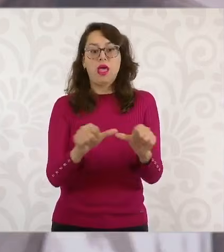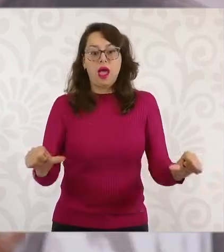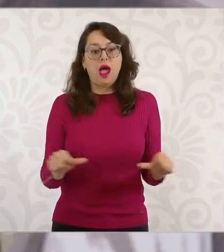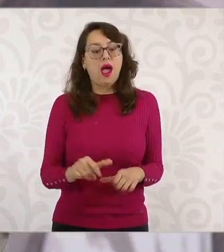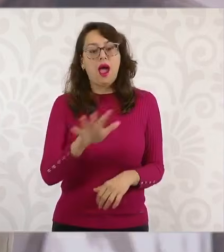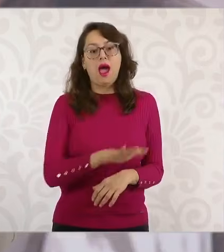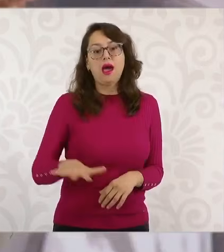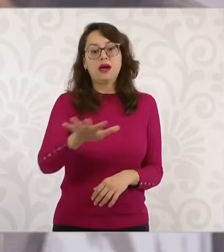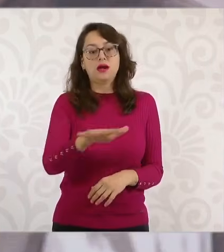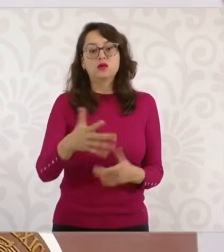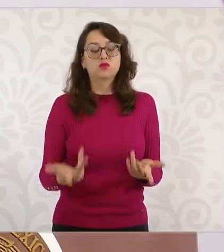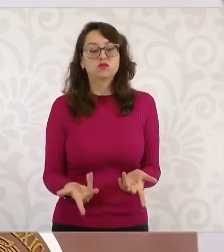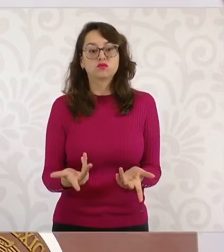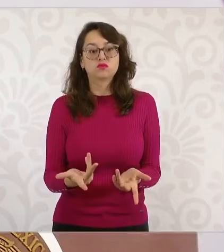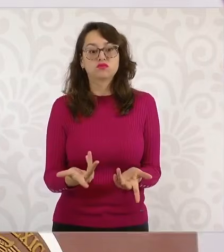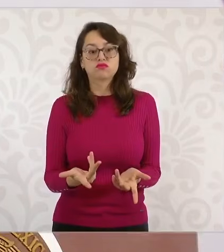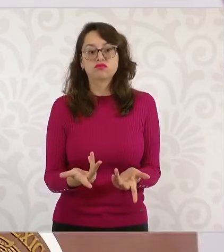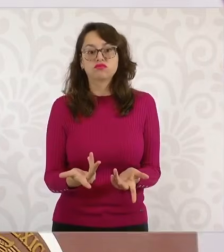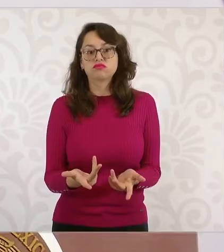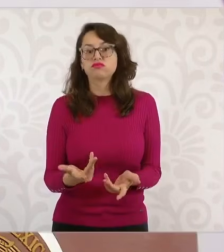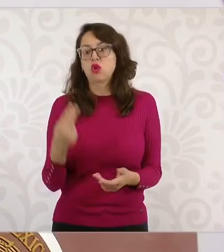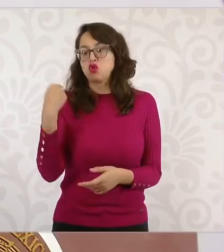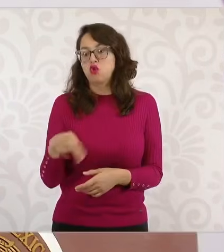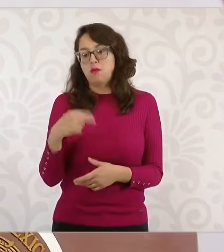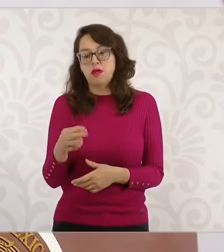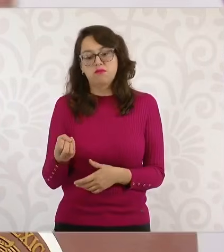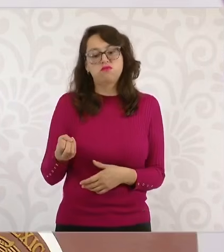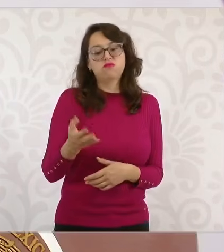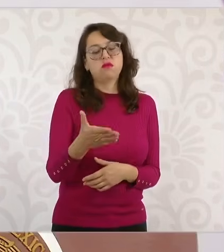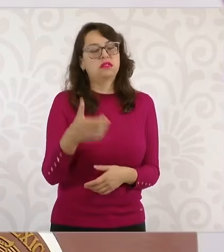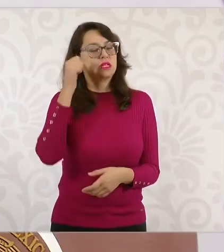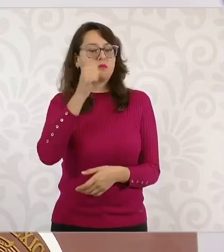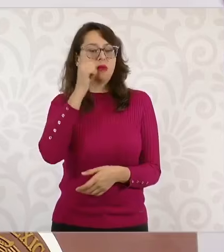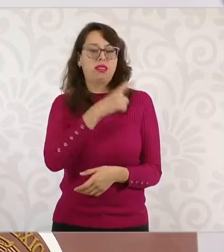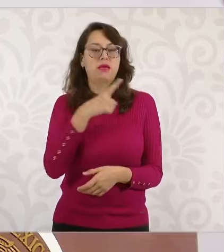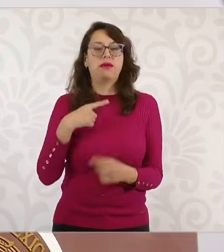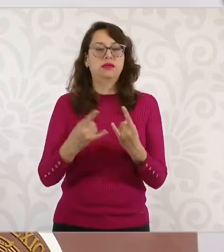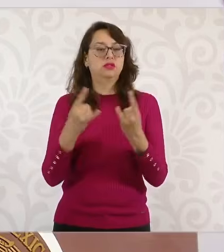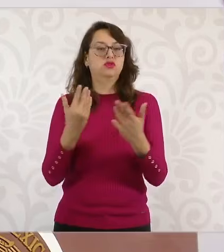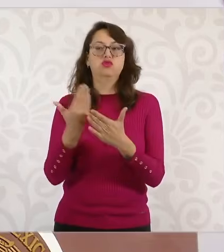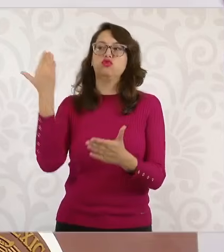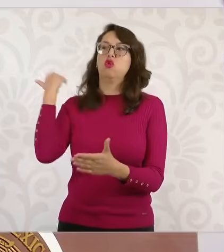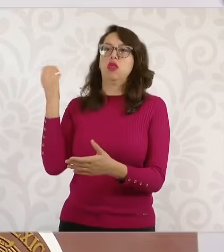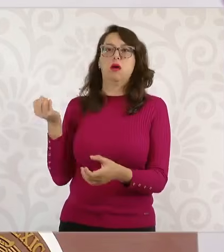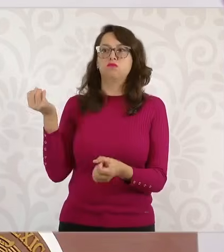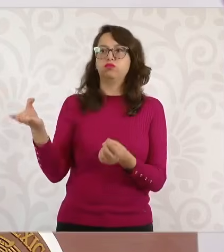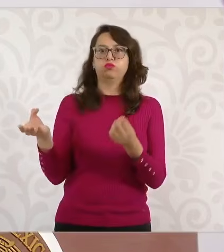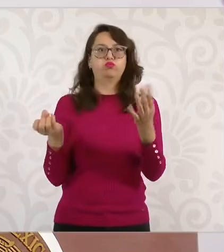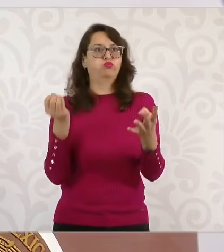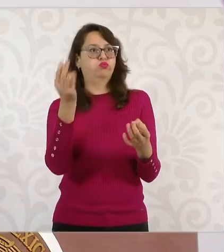se busca tener algún personaje de la historia. Incluso ahora estamos buscando que los nuevos